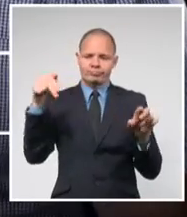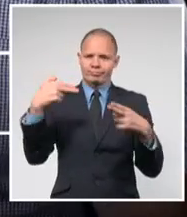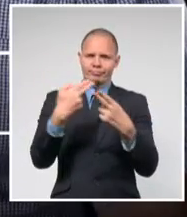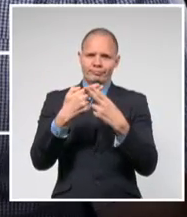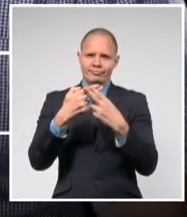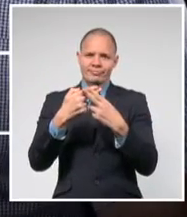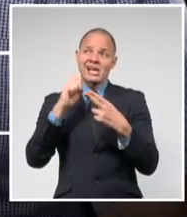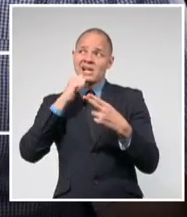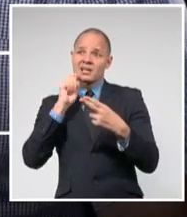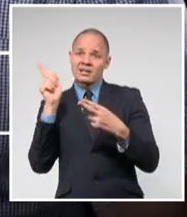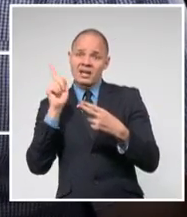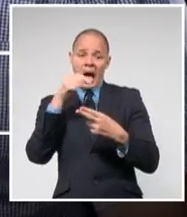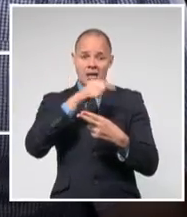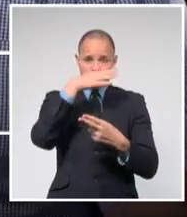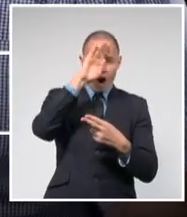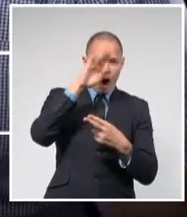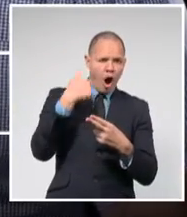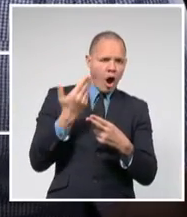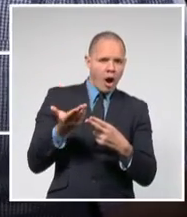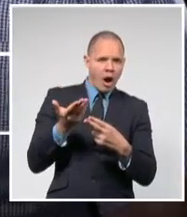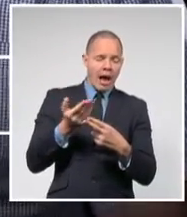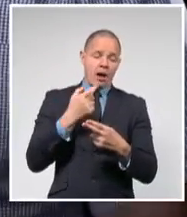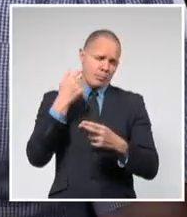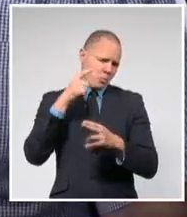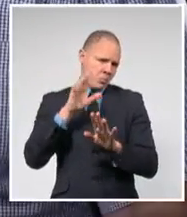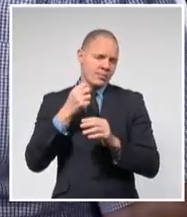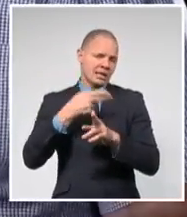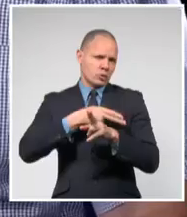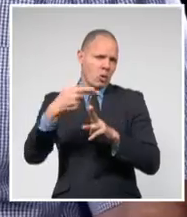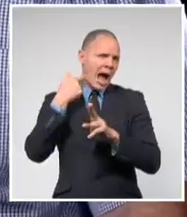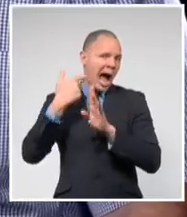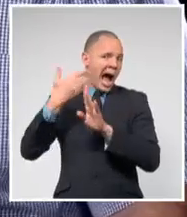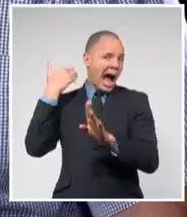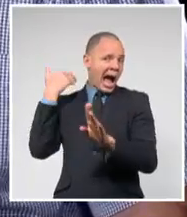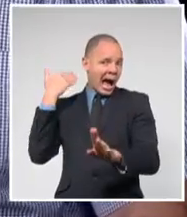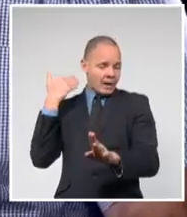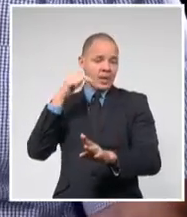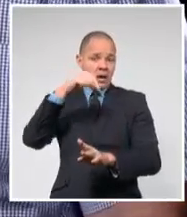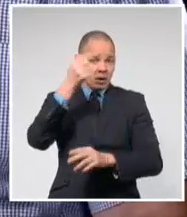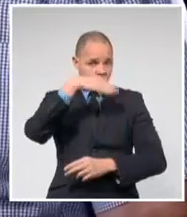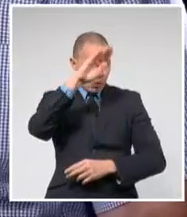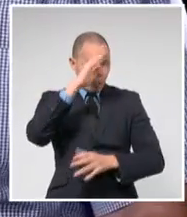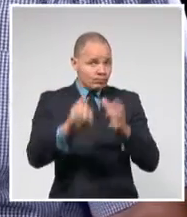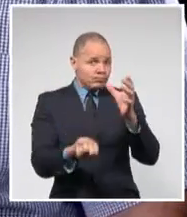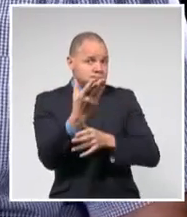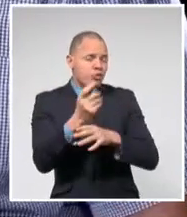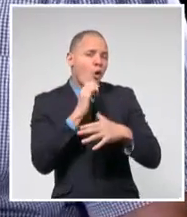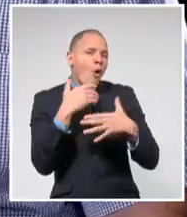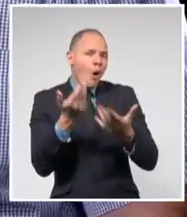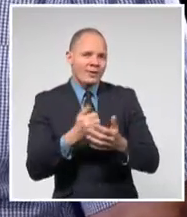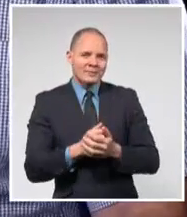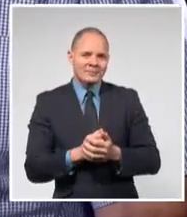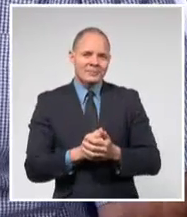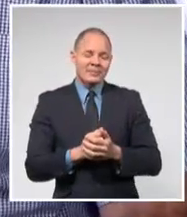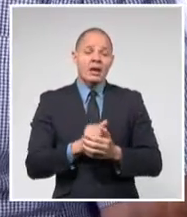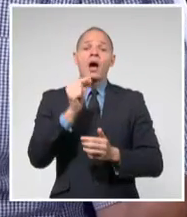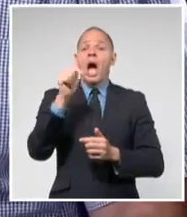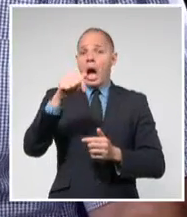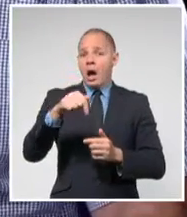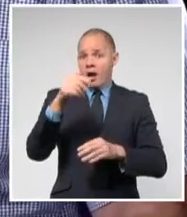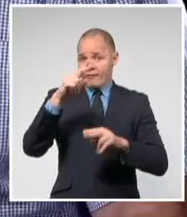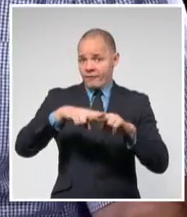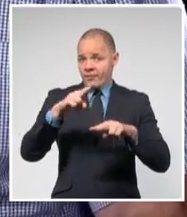béisbol en Cuba tienen que ver directamente con la presencia de dos jóvenes habaneros, los hermanos Ernesto y Nemesio Guilló,